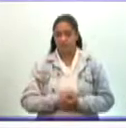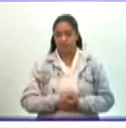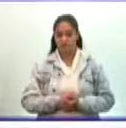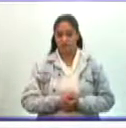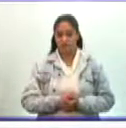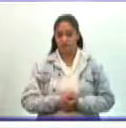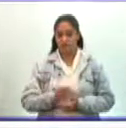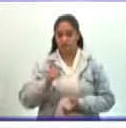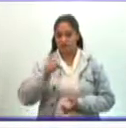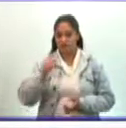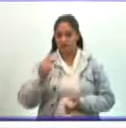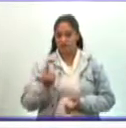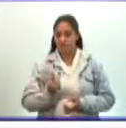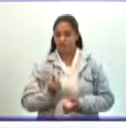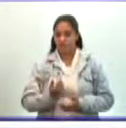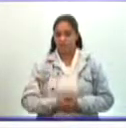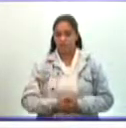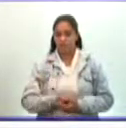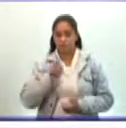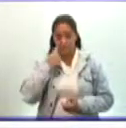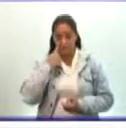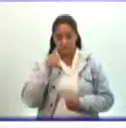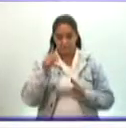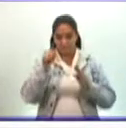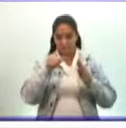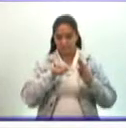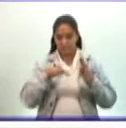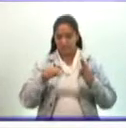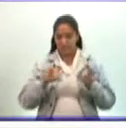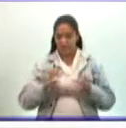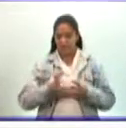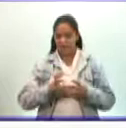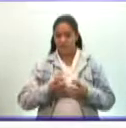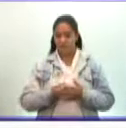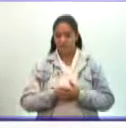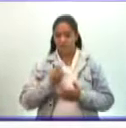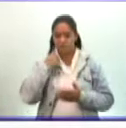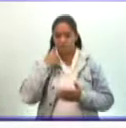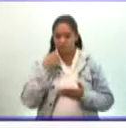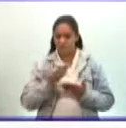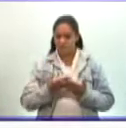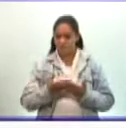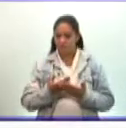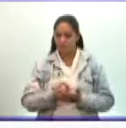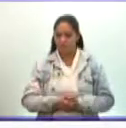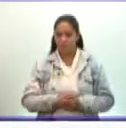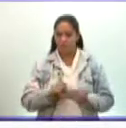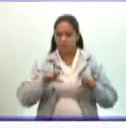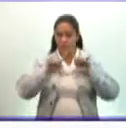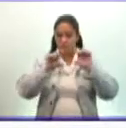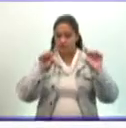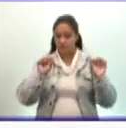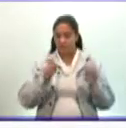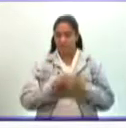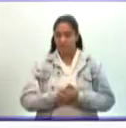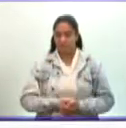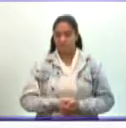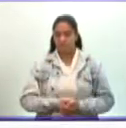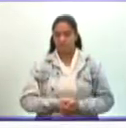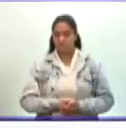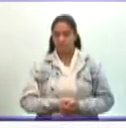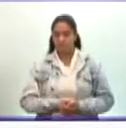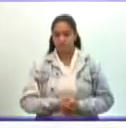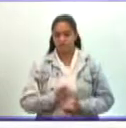1. Observa las posiciones. ¿Ya pudiste identificar a qué parte estamos haciendo referencia?